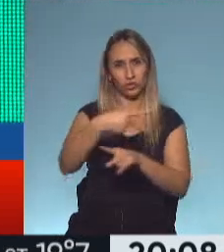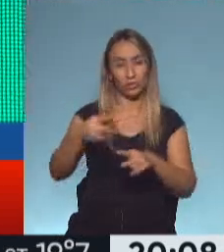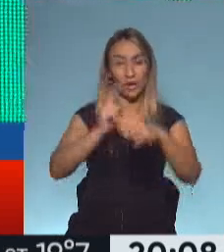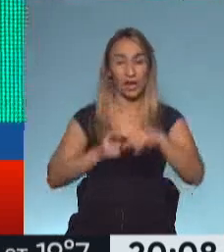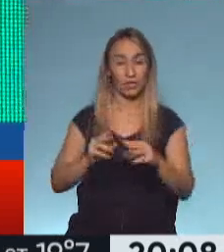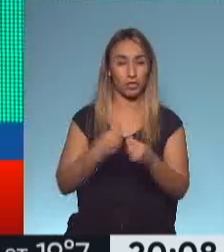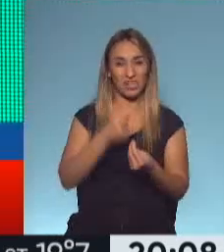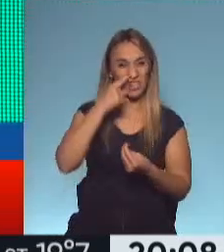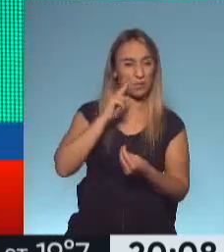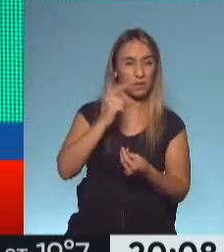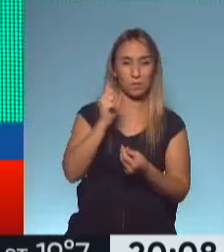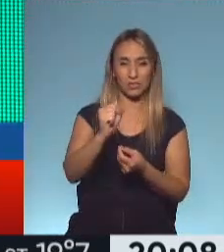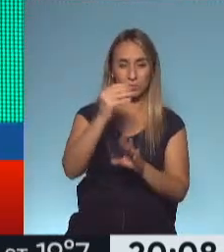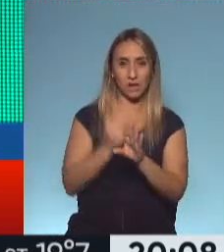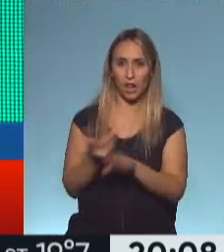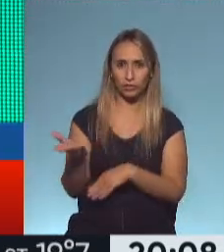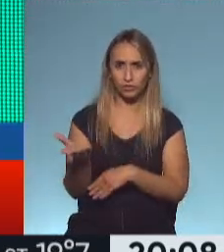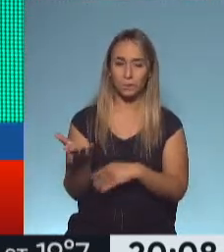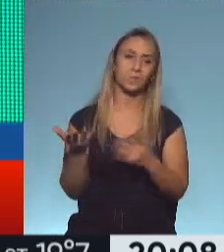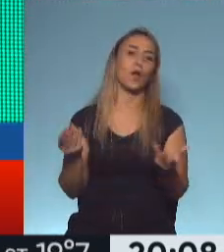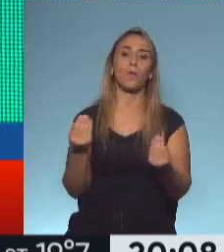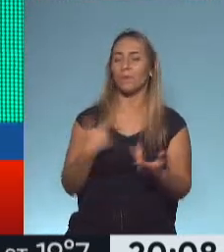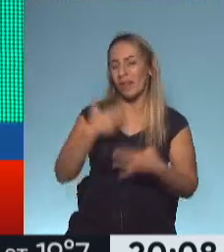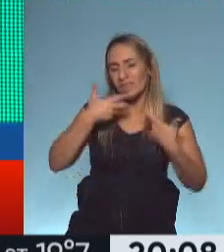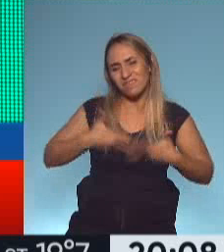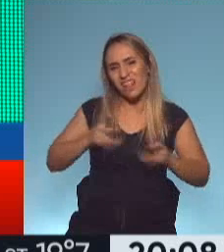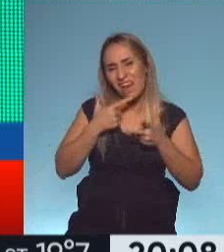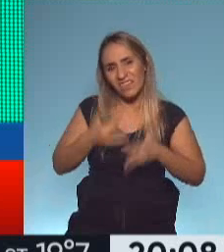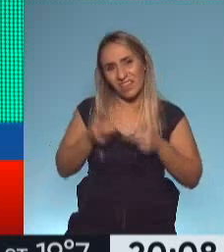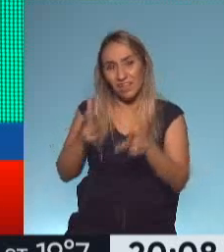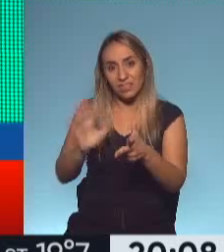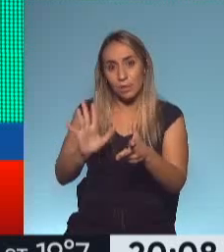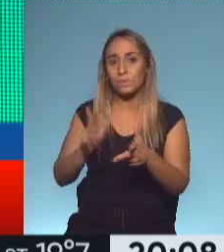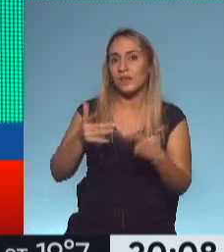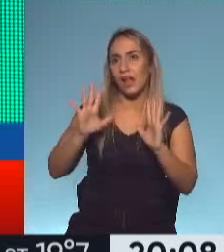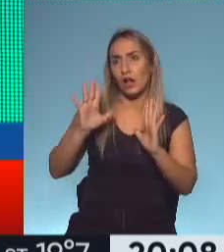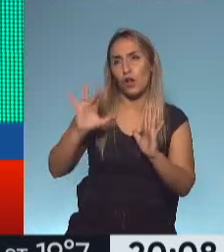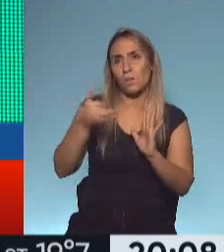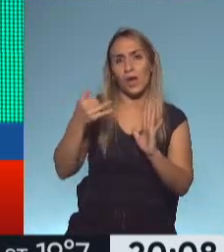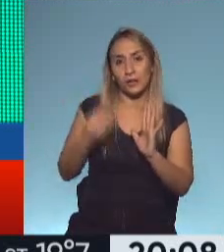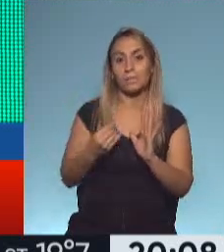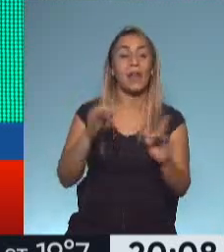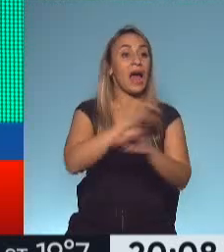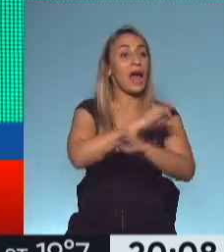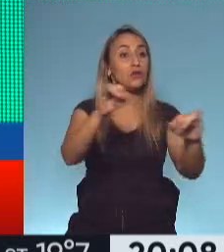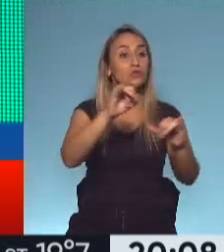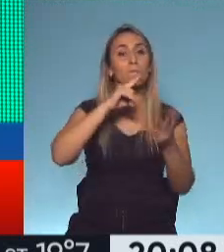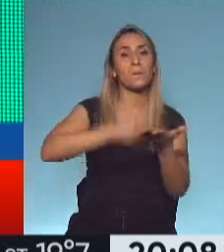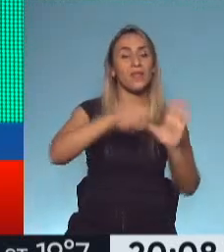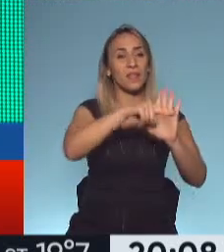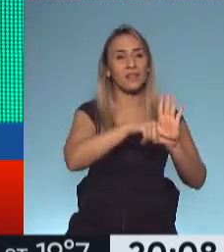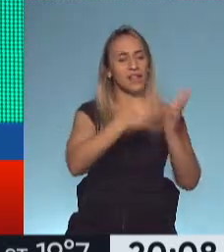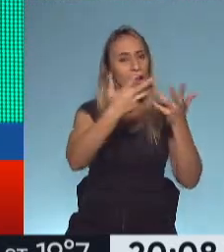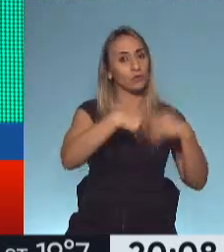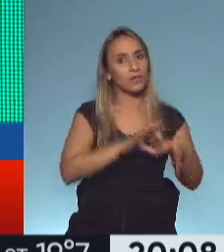en el corto plazo? Le soy franco, ministro, quizás lo mejor sea que a los anuncios, a las medidas, rápidamente